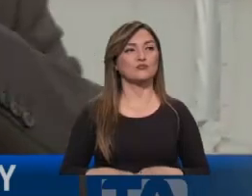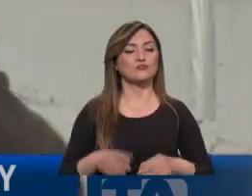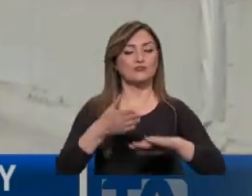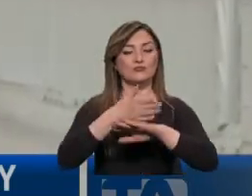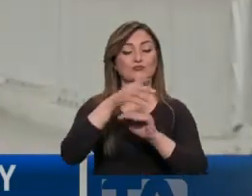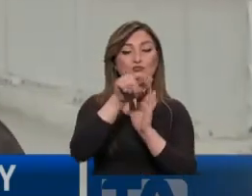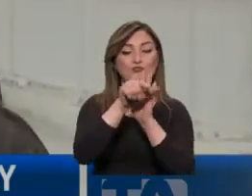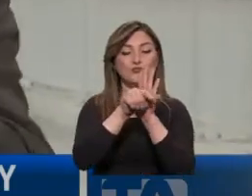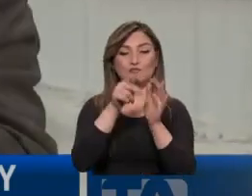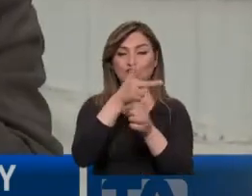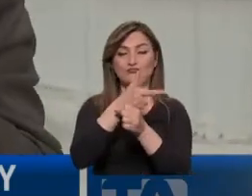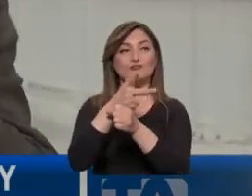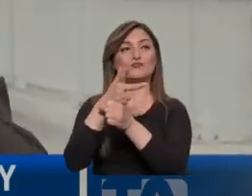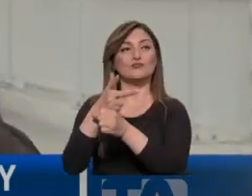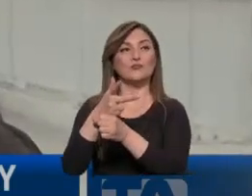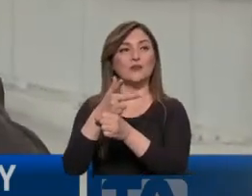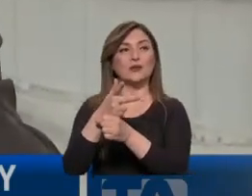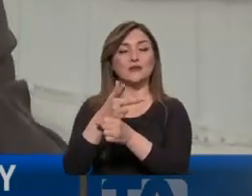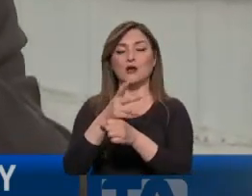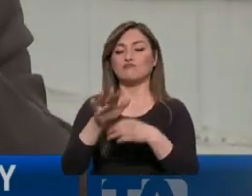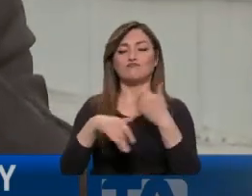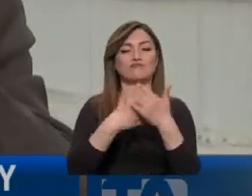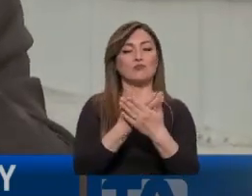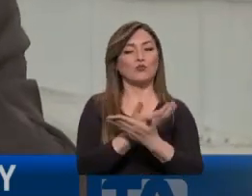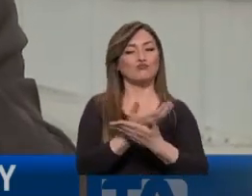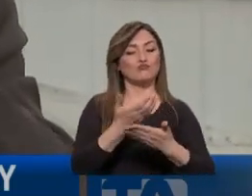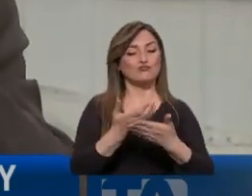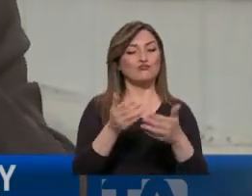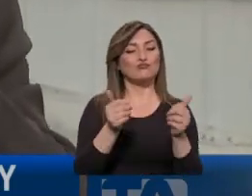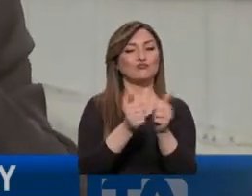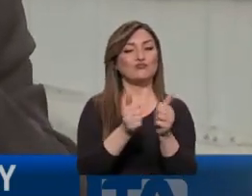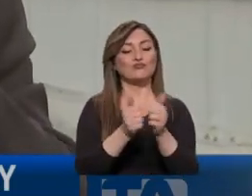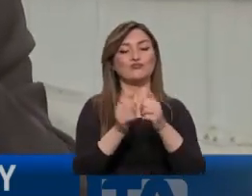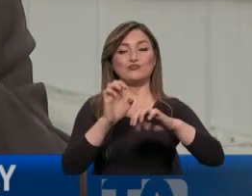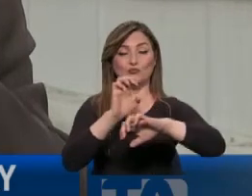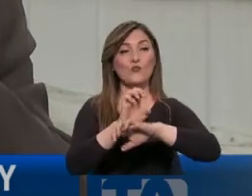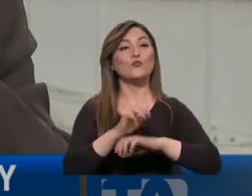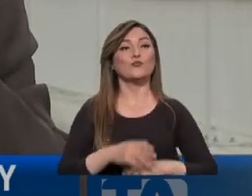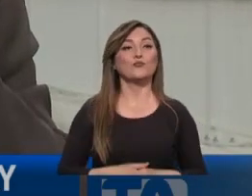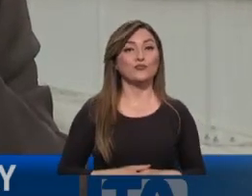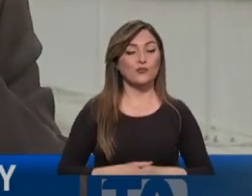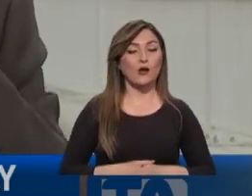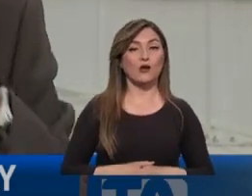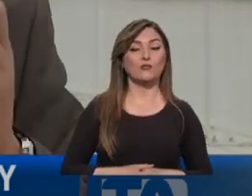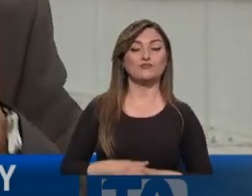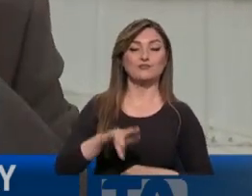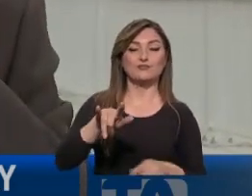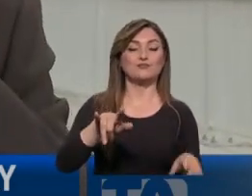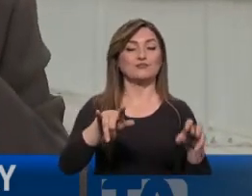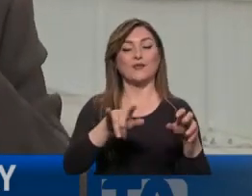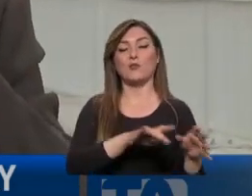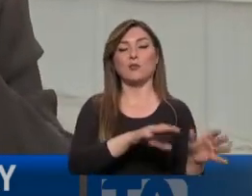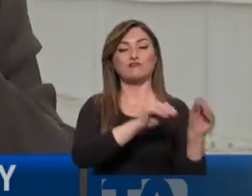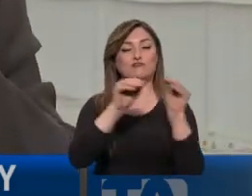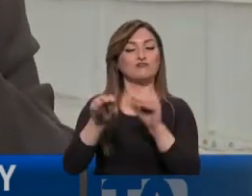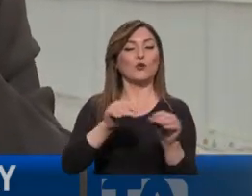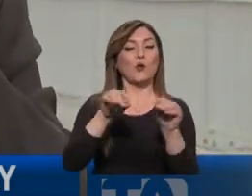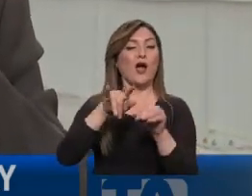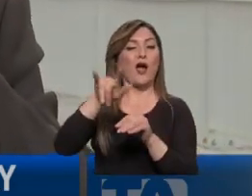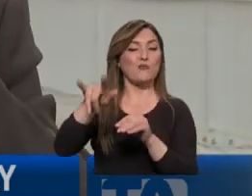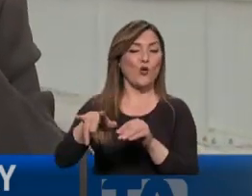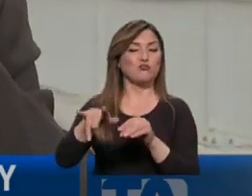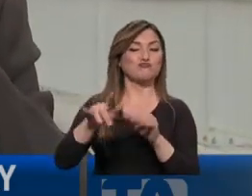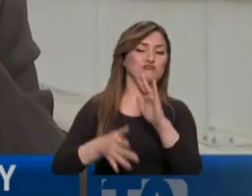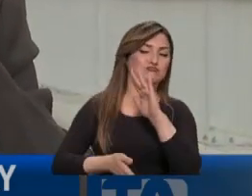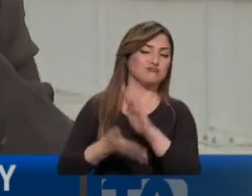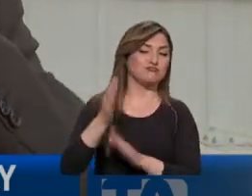tenemos esas imágenes, pero acaba de llegar ya la utilería, obviamente la selección, para el desplazamiento hasta la República Oriental del Uruguay. Los